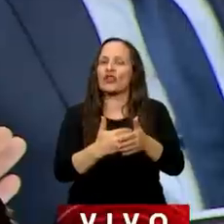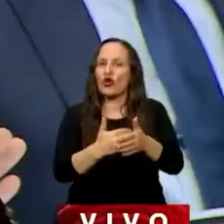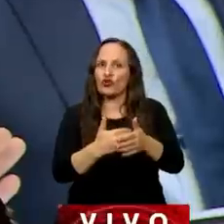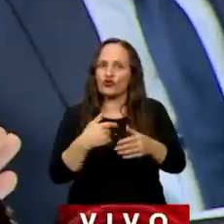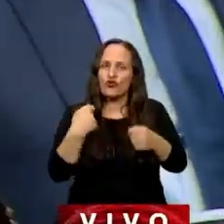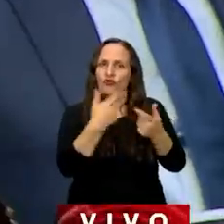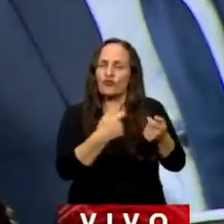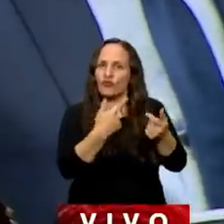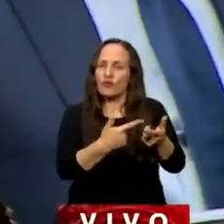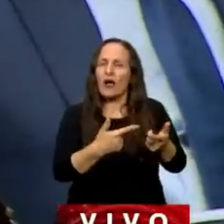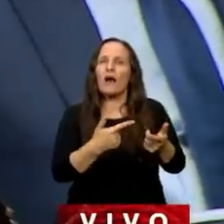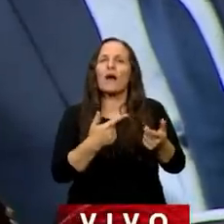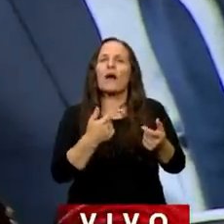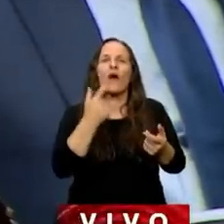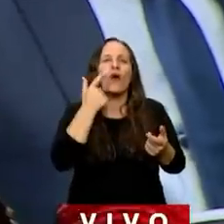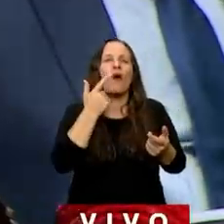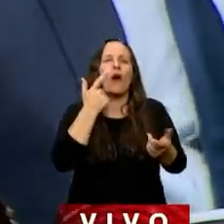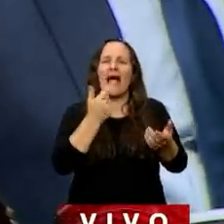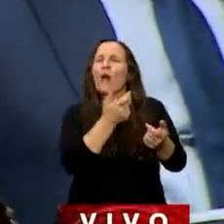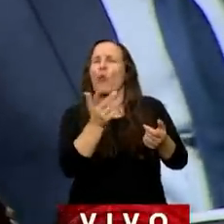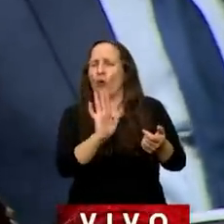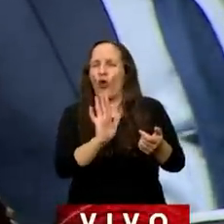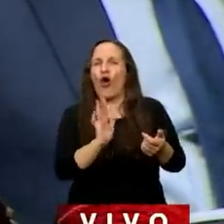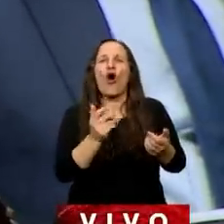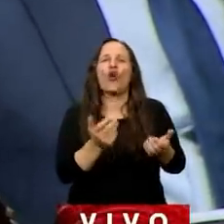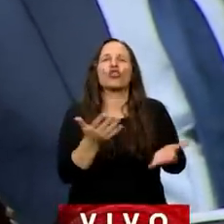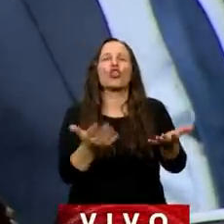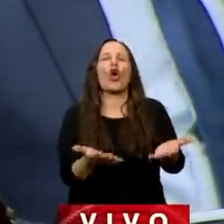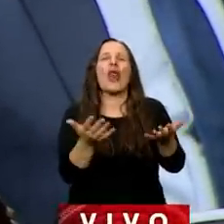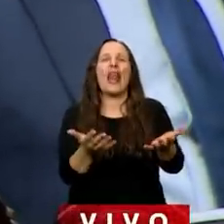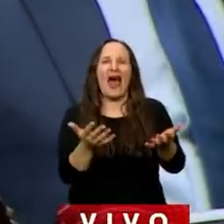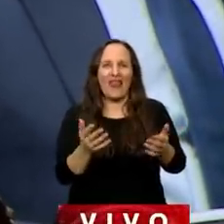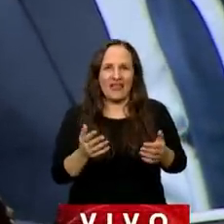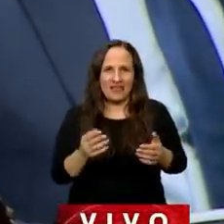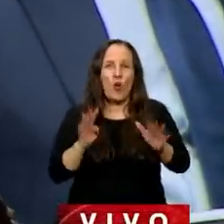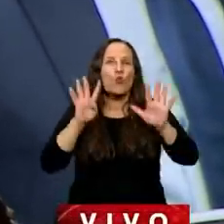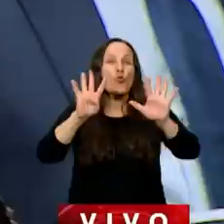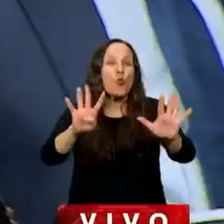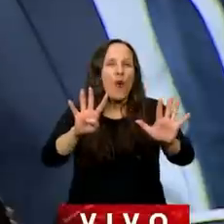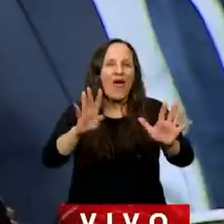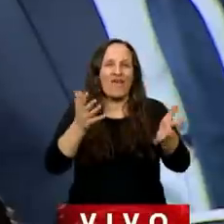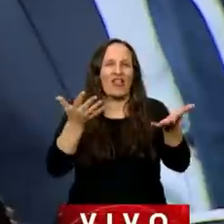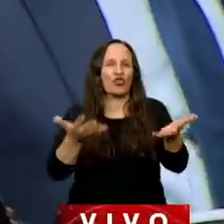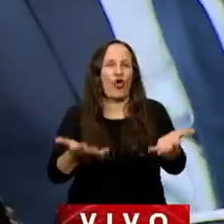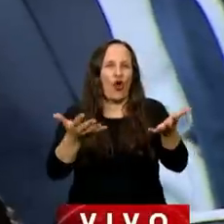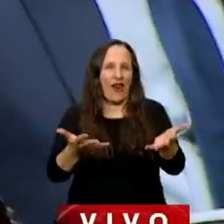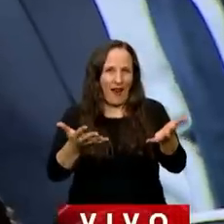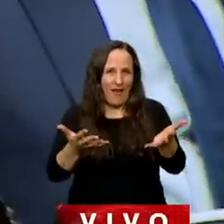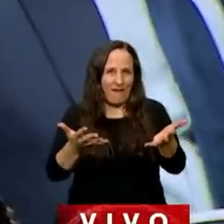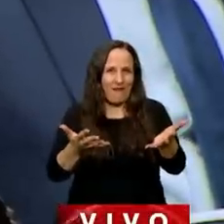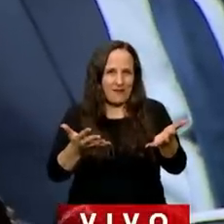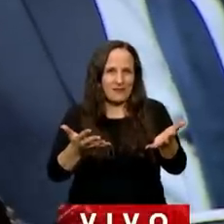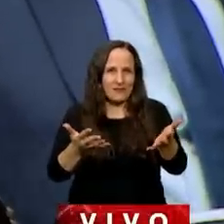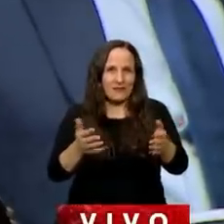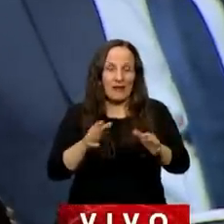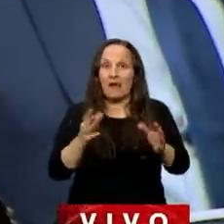agencia se miden por toneladas. 9 toneladas de municiones se han retirado